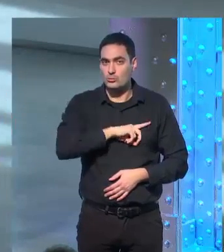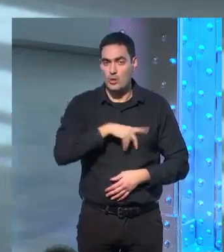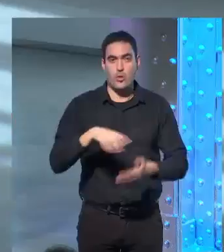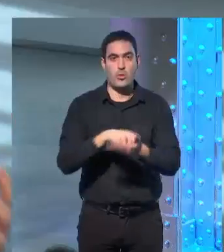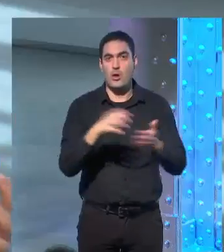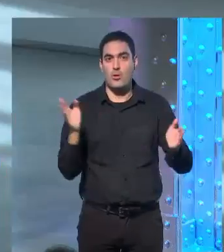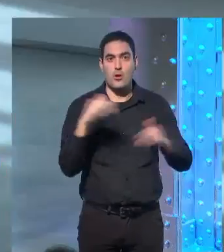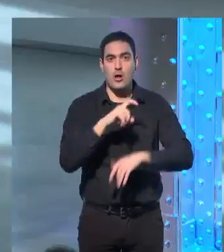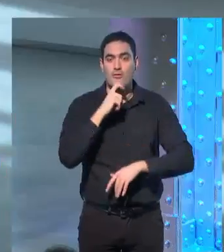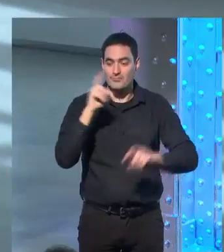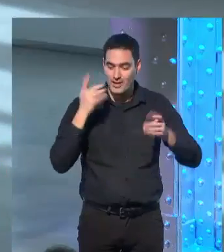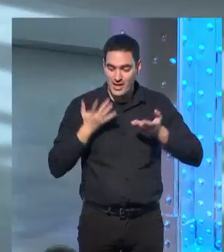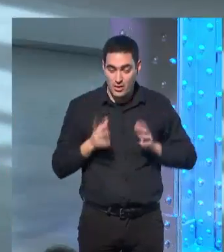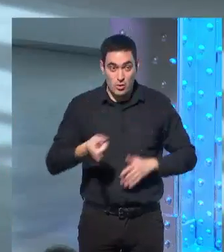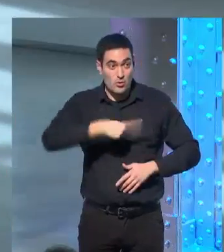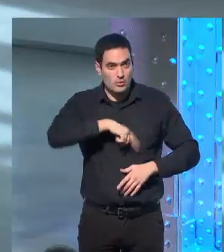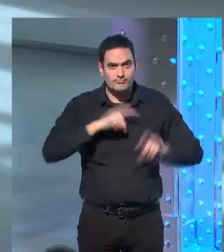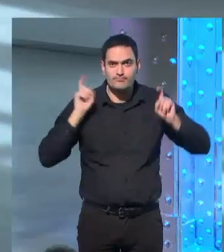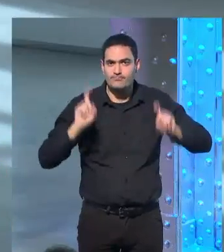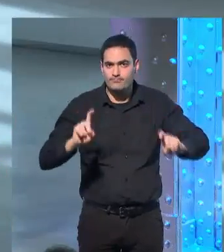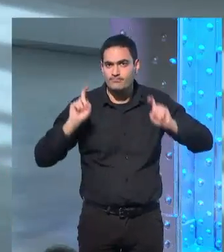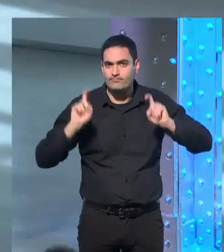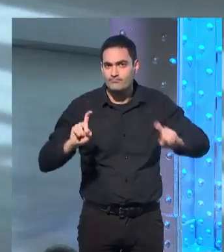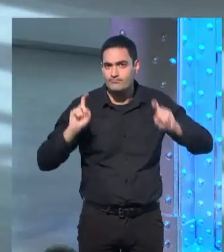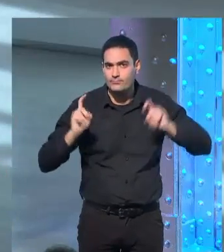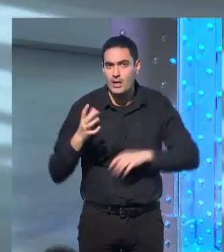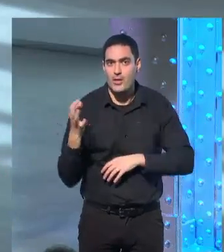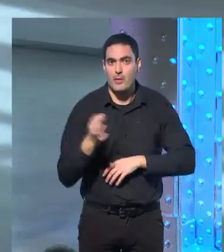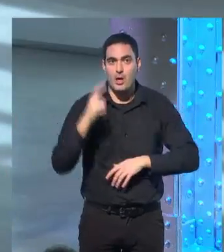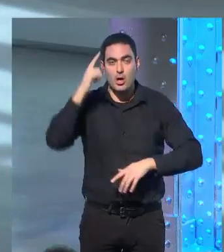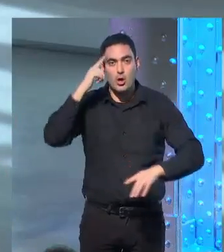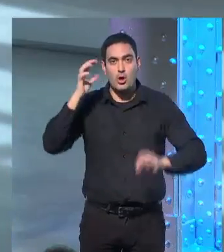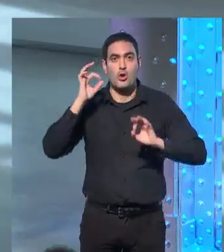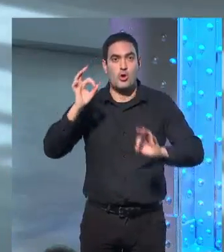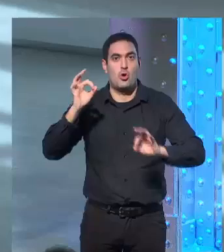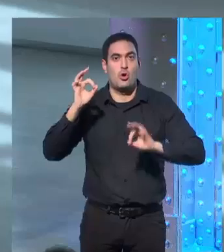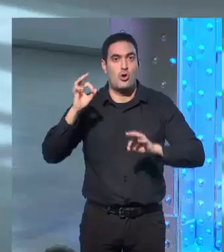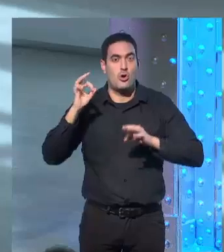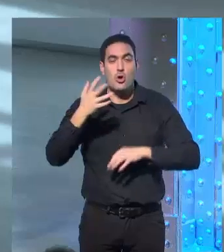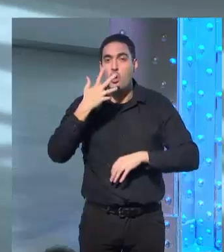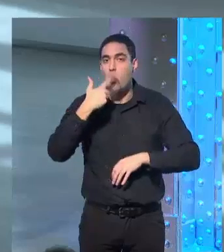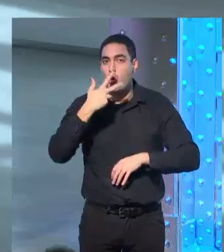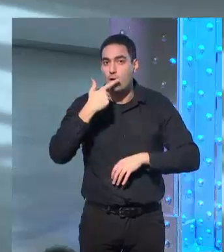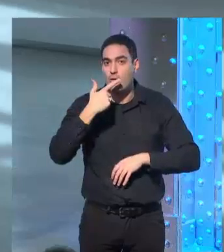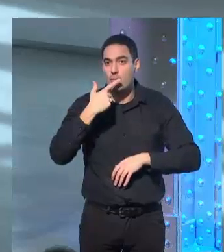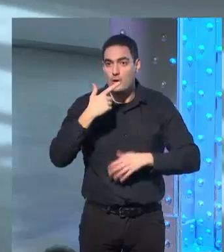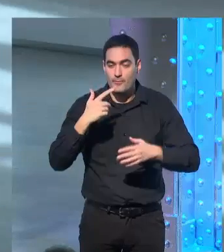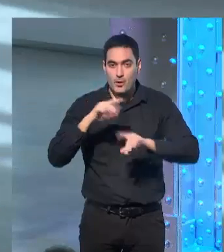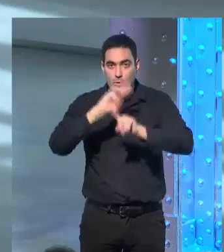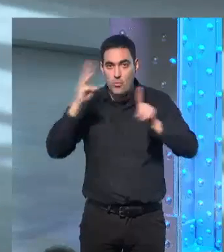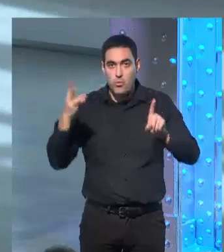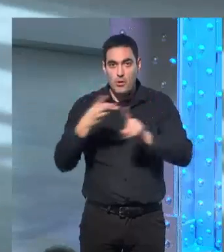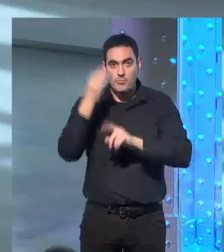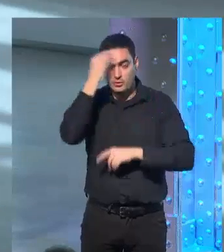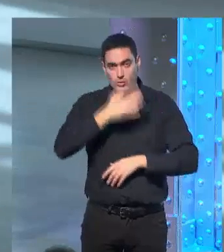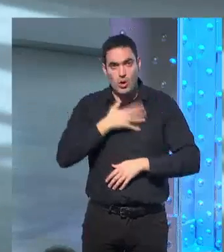a duda, educar a nuestros hijos. Pero ellos tienen, lo lógico es que ellos conozcan toda una serie de páginas, pienso yo,